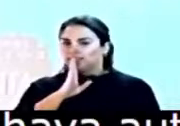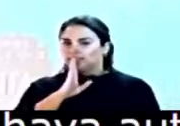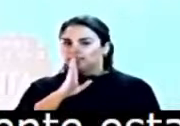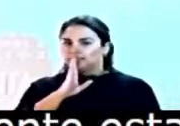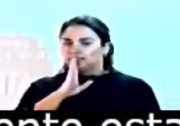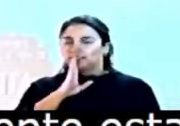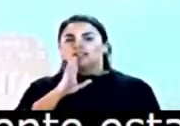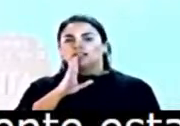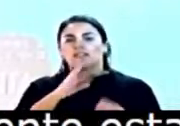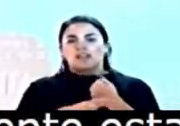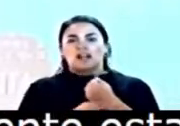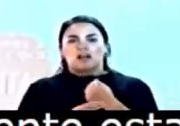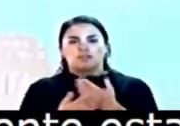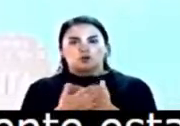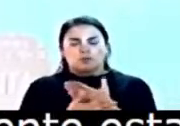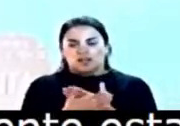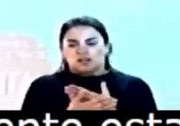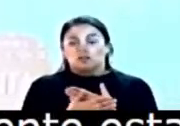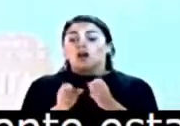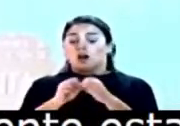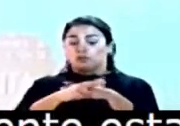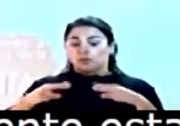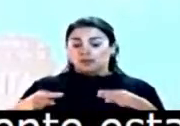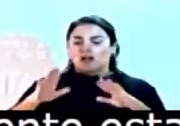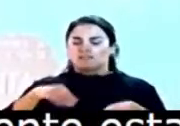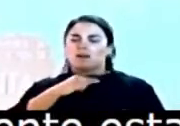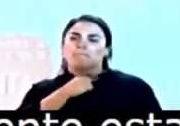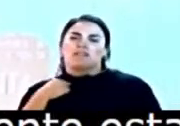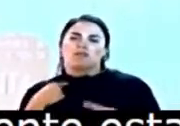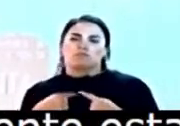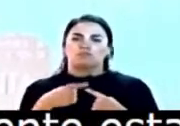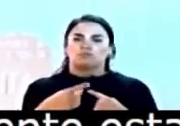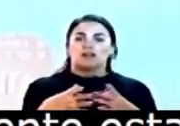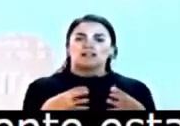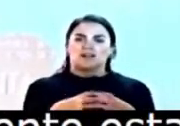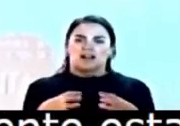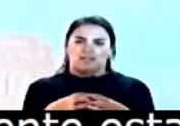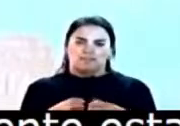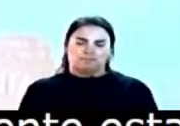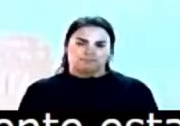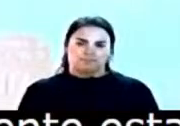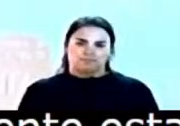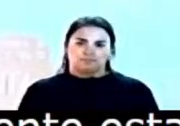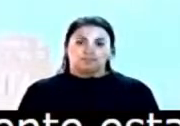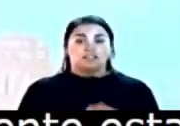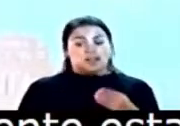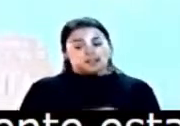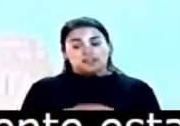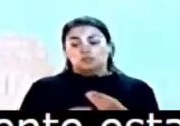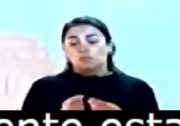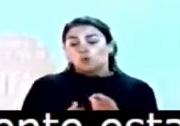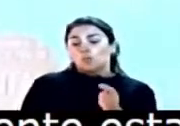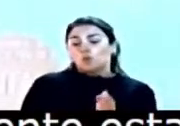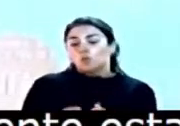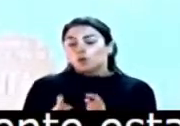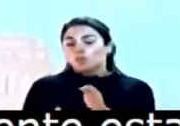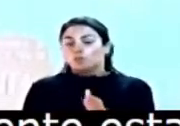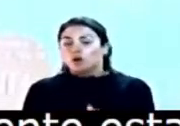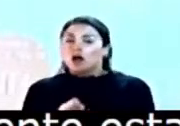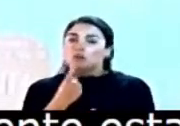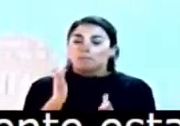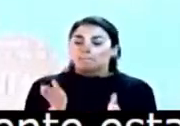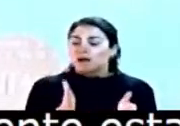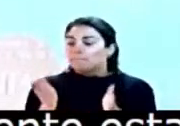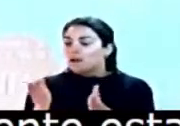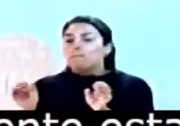del Gobierno, esa autovía sea la Badajoz-Granada en todos sus tramos. ¿Que se van haciendo poco a poco y unos tramos primero? Pues